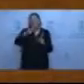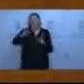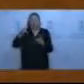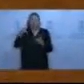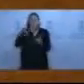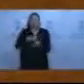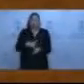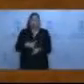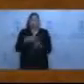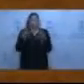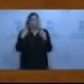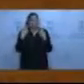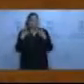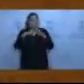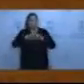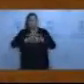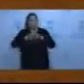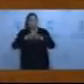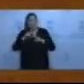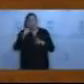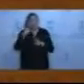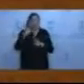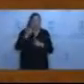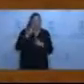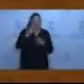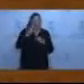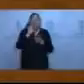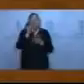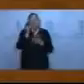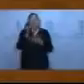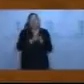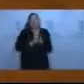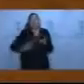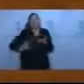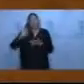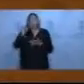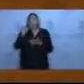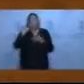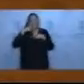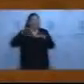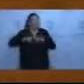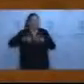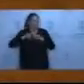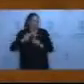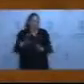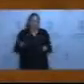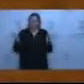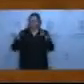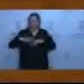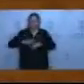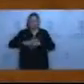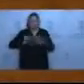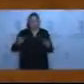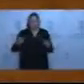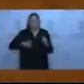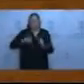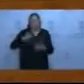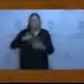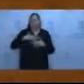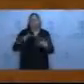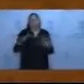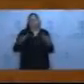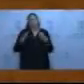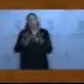no. Yo creo que el informe de la sindicatura viene a confirmar a las claras y lo que de manera continua este grupo parlamentario